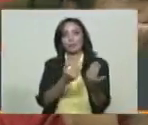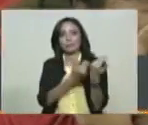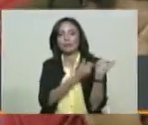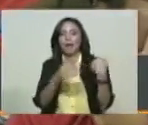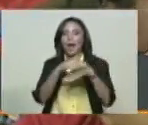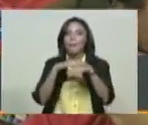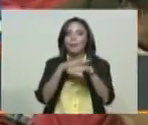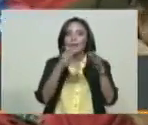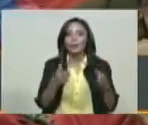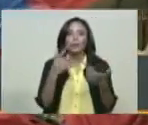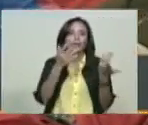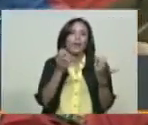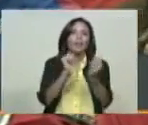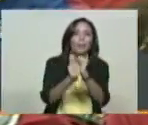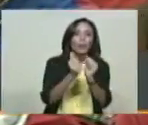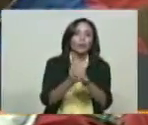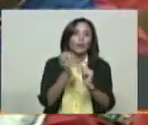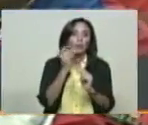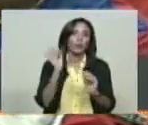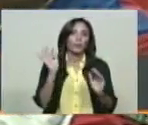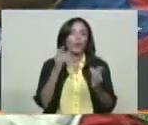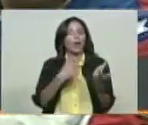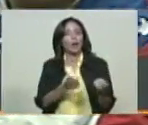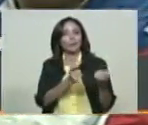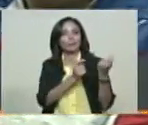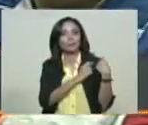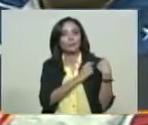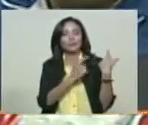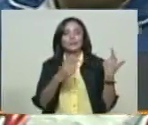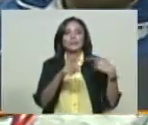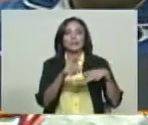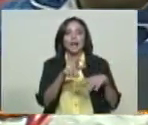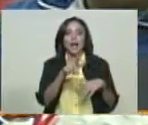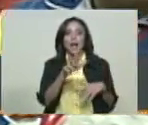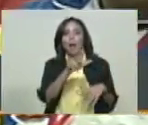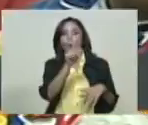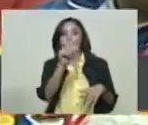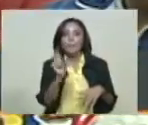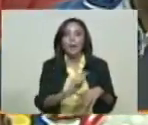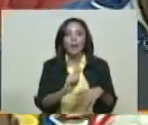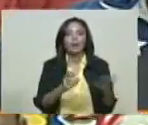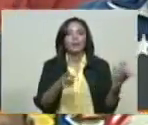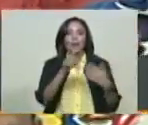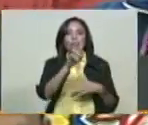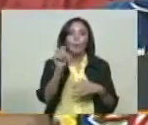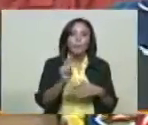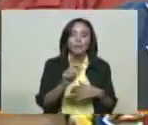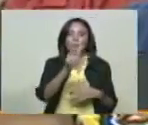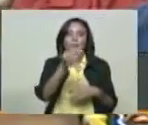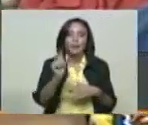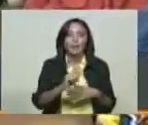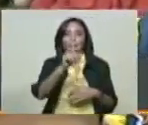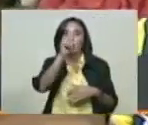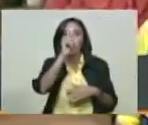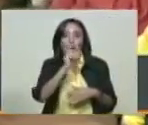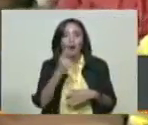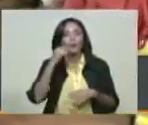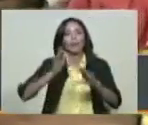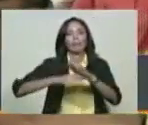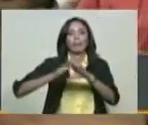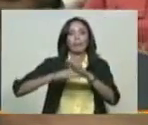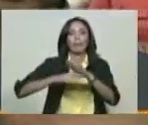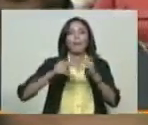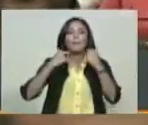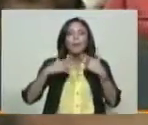dar resultados concretos y pasa en 60 días 120 181 años y es puro bla bla bla